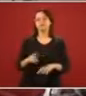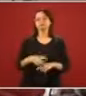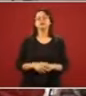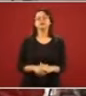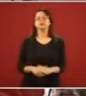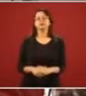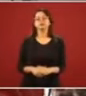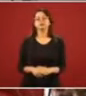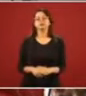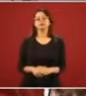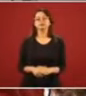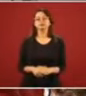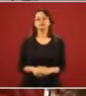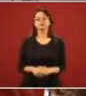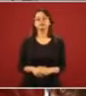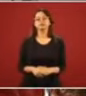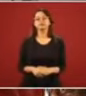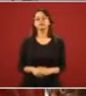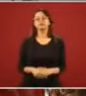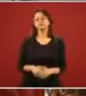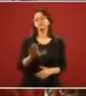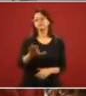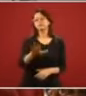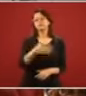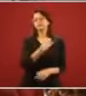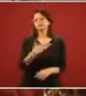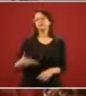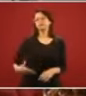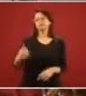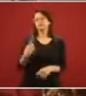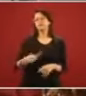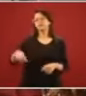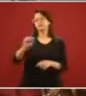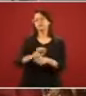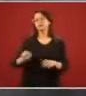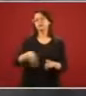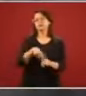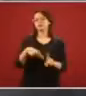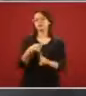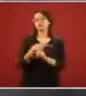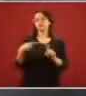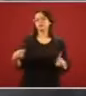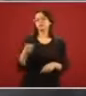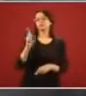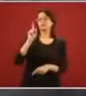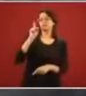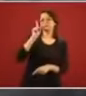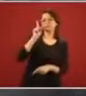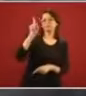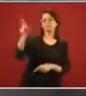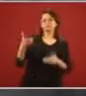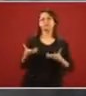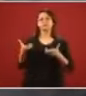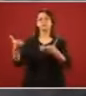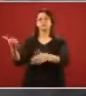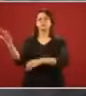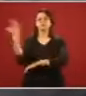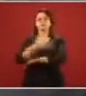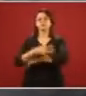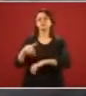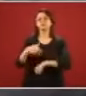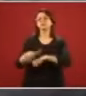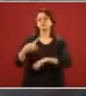los manifestantes regresaron a tomar hace semana y media más o menos las casetas de cobro en la carretera internacional número